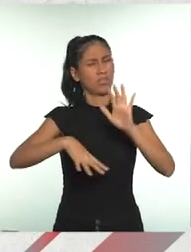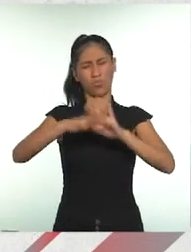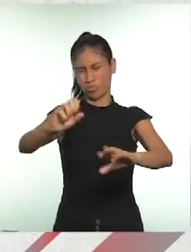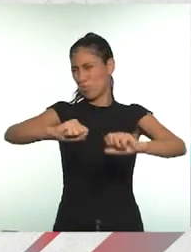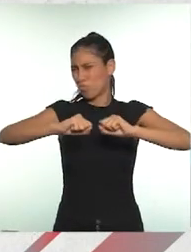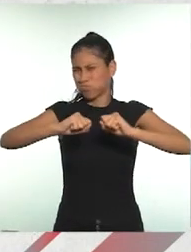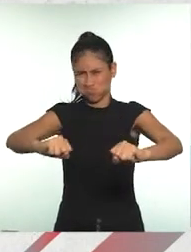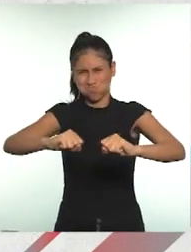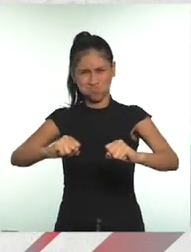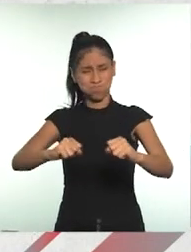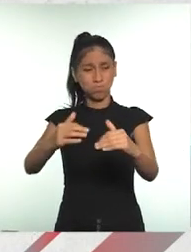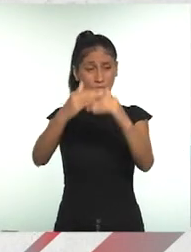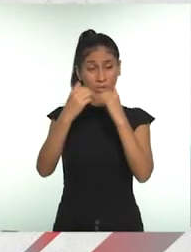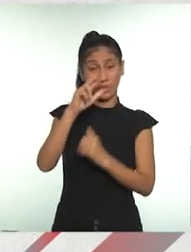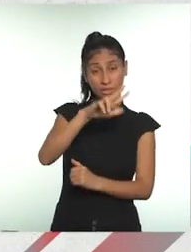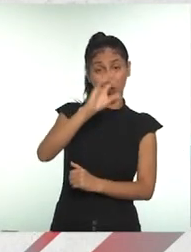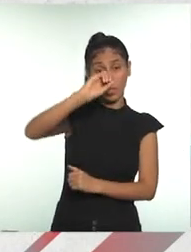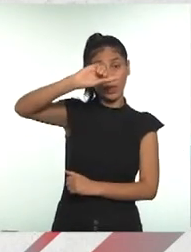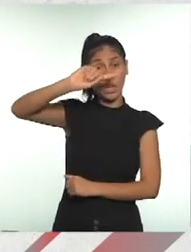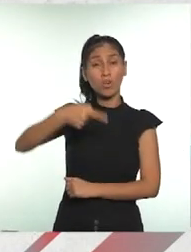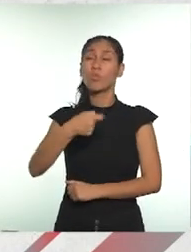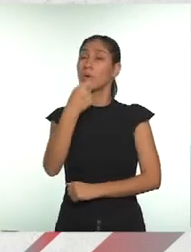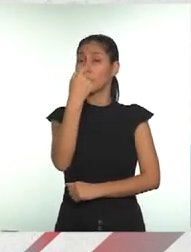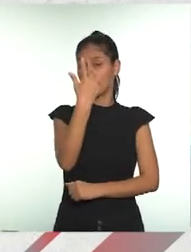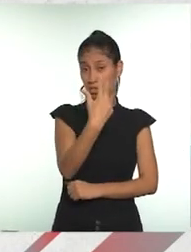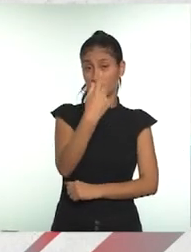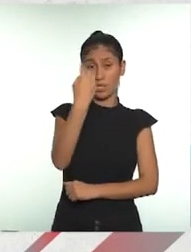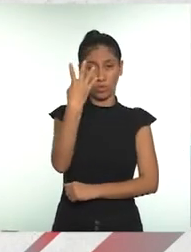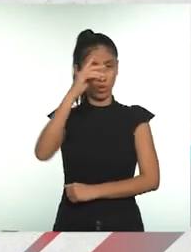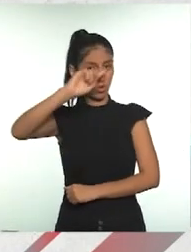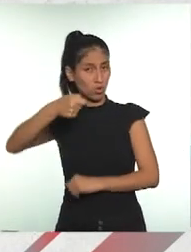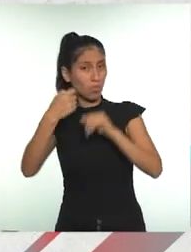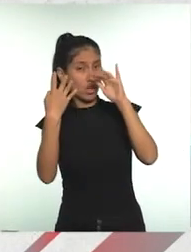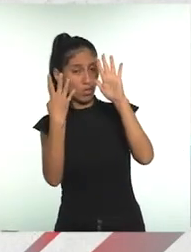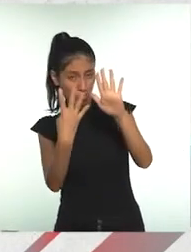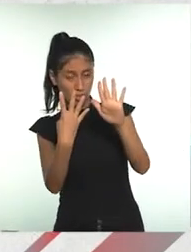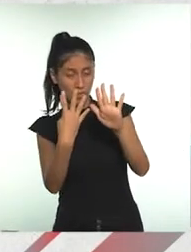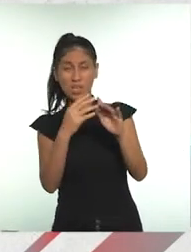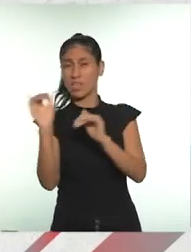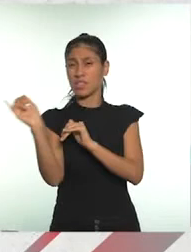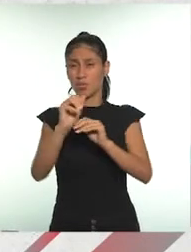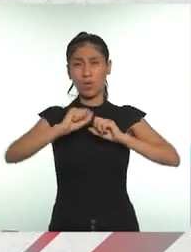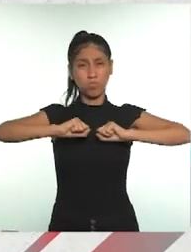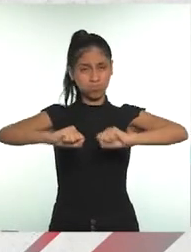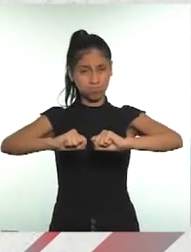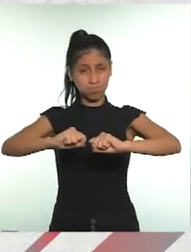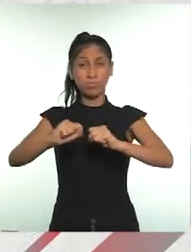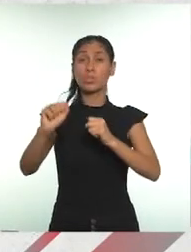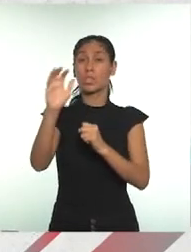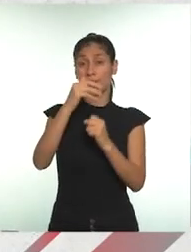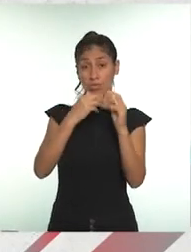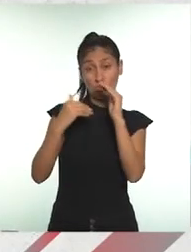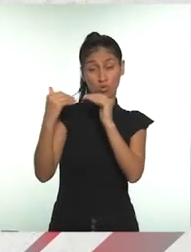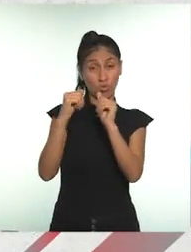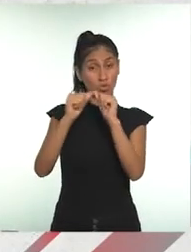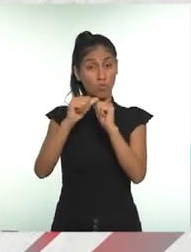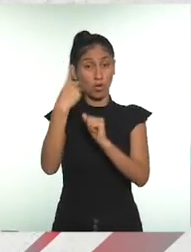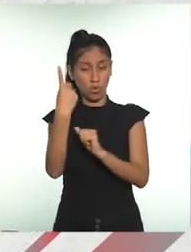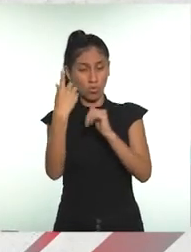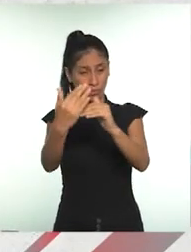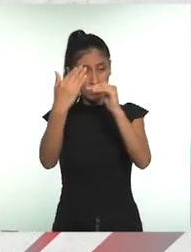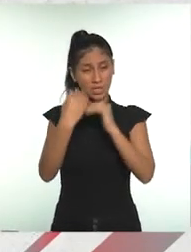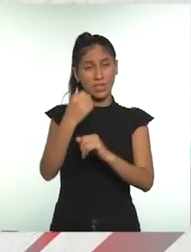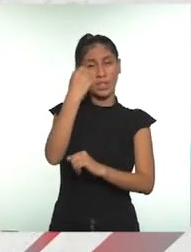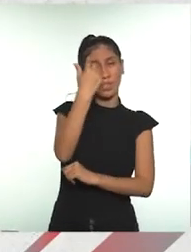divisiones. Entre 30 y 34.9 se considera obesidad clase 1, entre 35